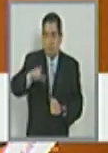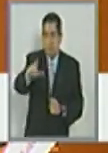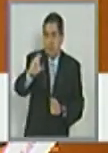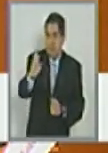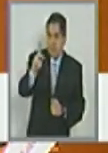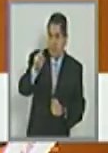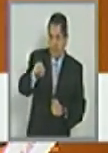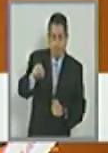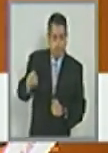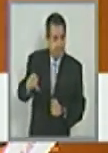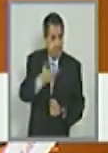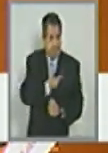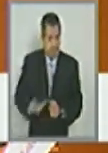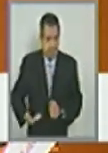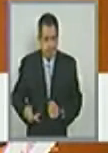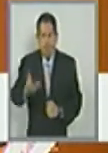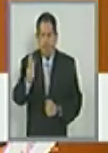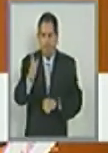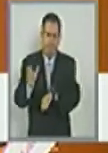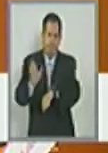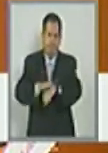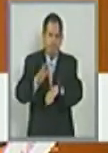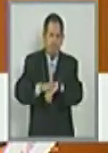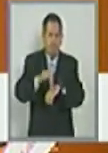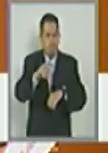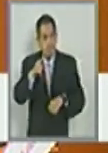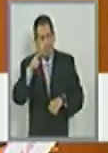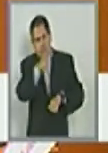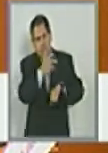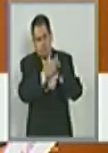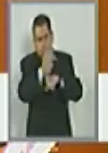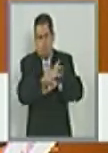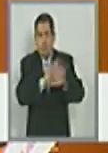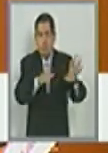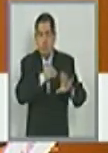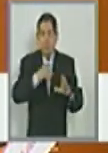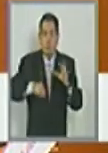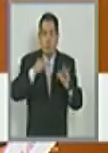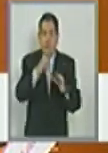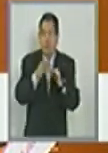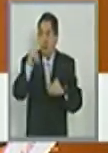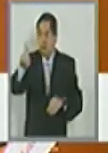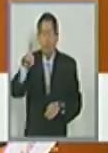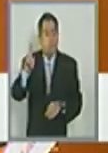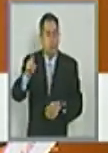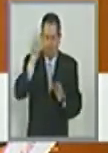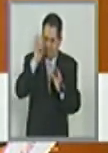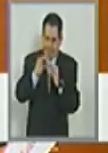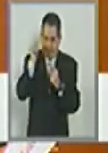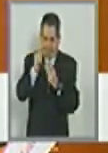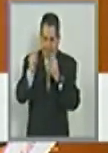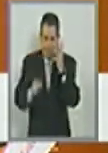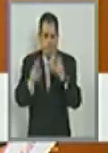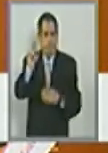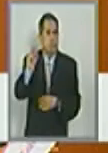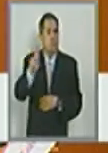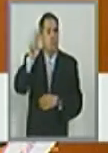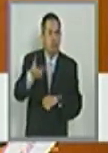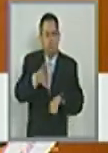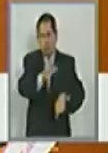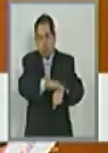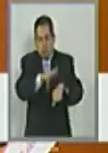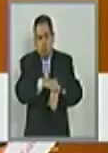Peña Nieto exhortó al norteamericano a que cumpla las recomendaciones específicas con respecto a